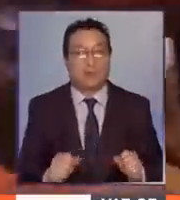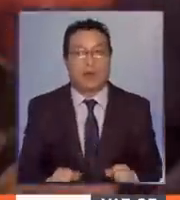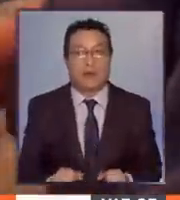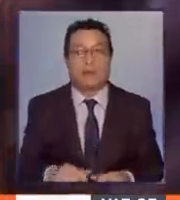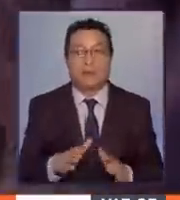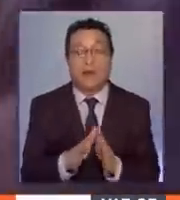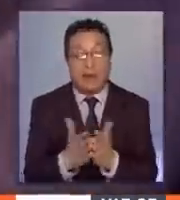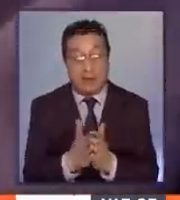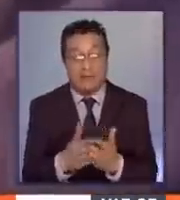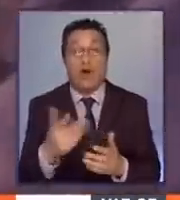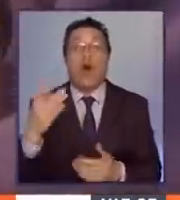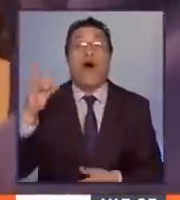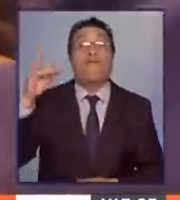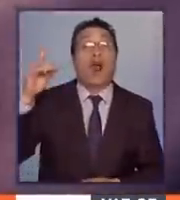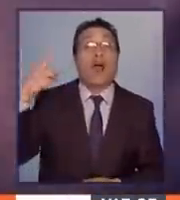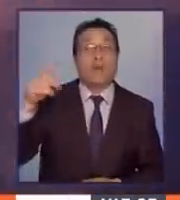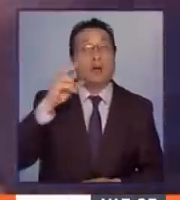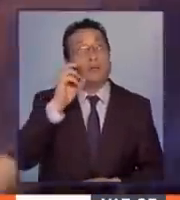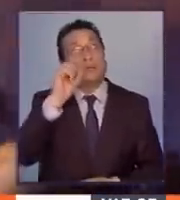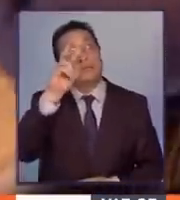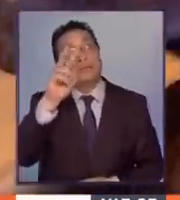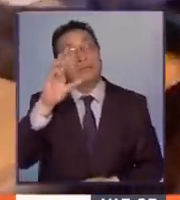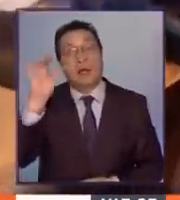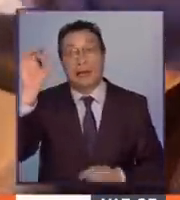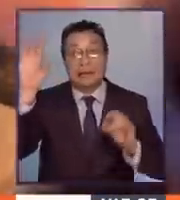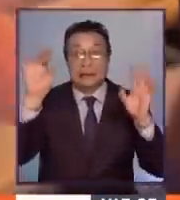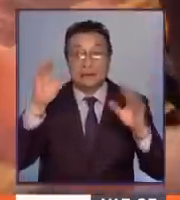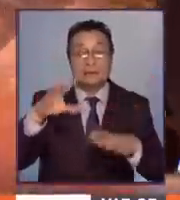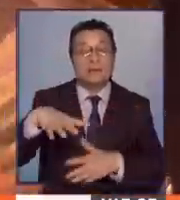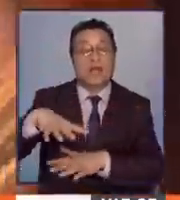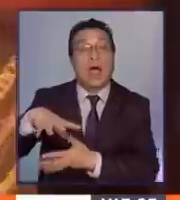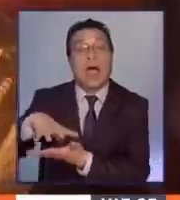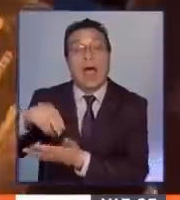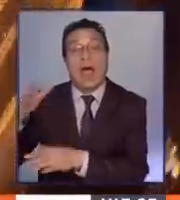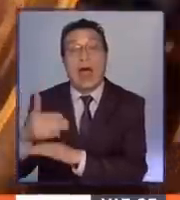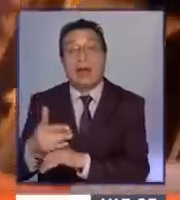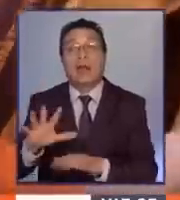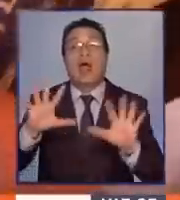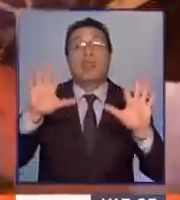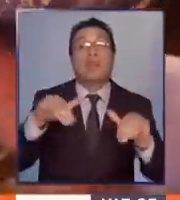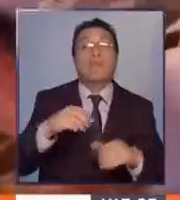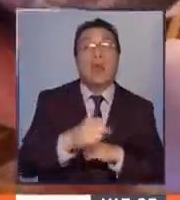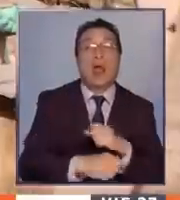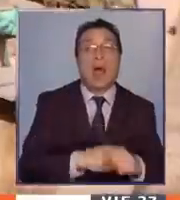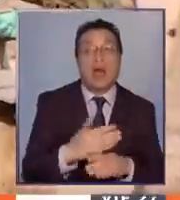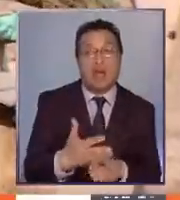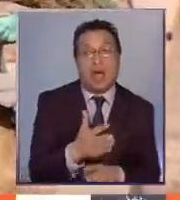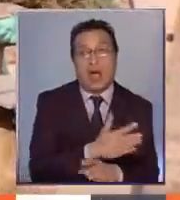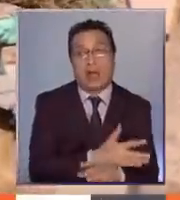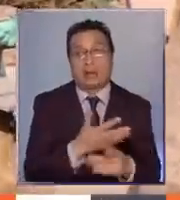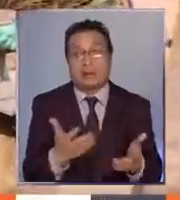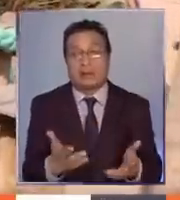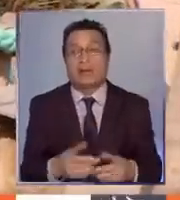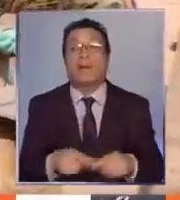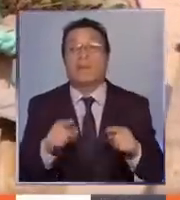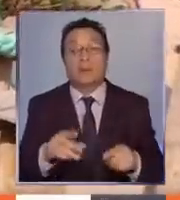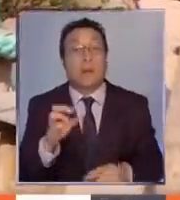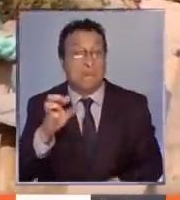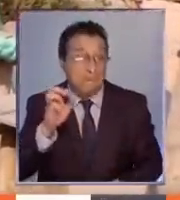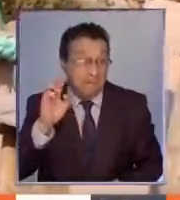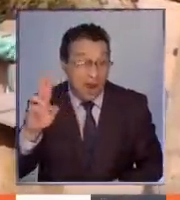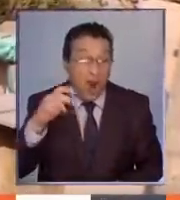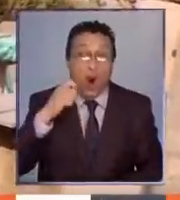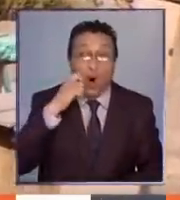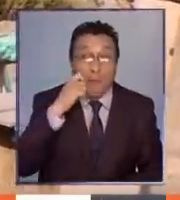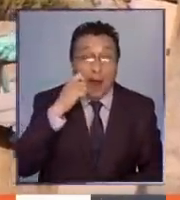boliviano, Observar el cielo, ¿ya? Arica, 10.000 años, Museo Chileno de Arte Precolombino. Lo peor que puede tener el ser humano